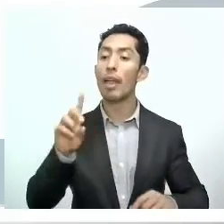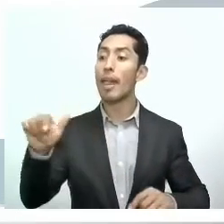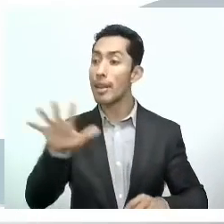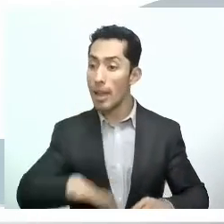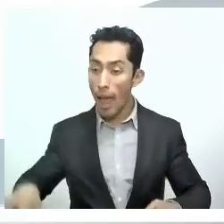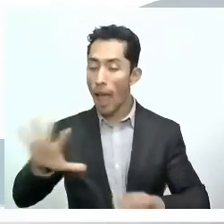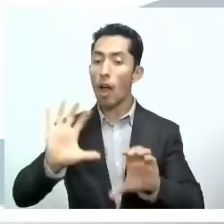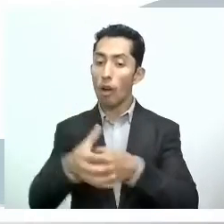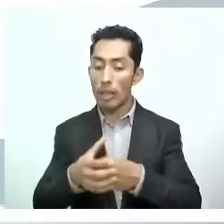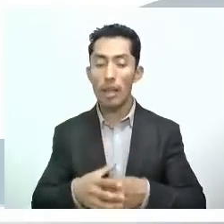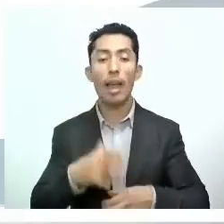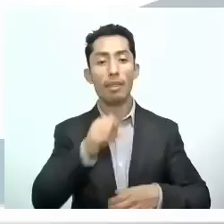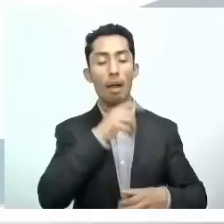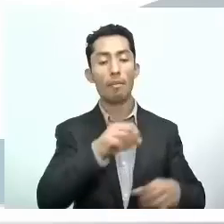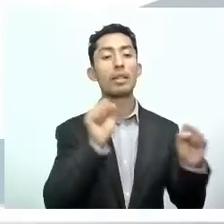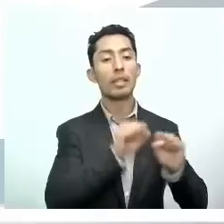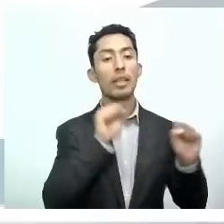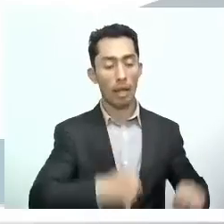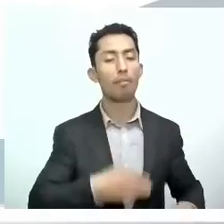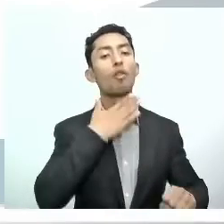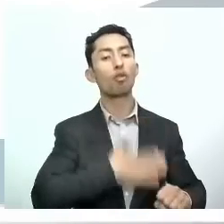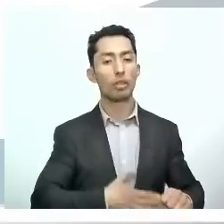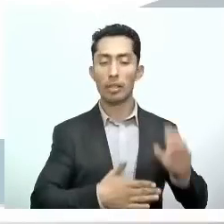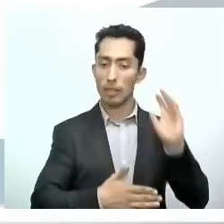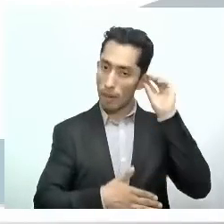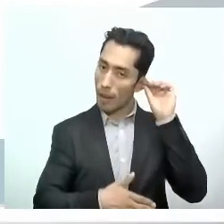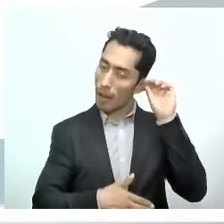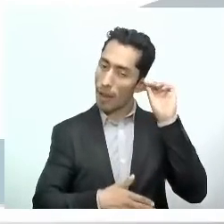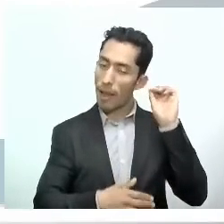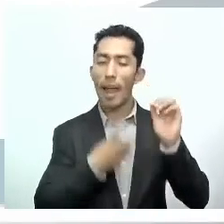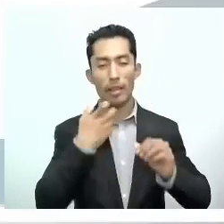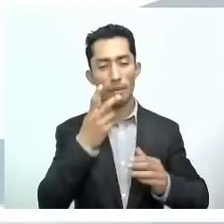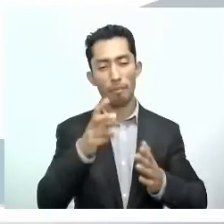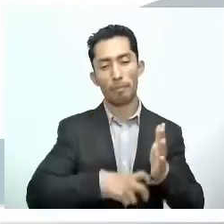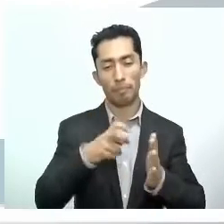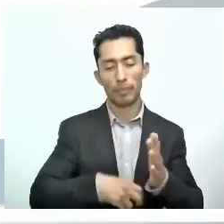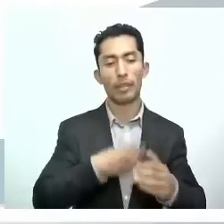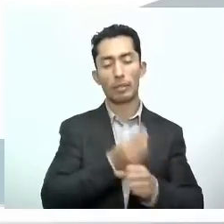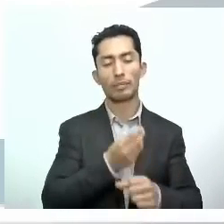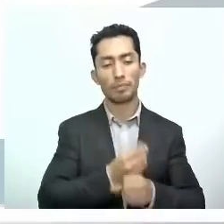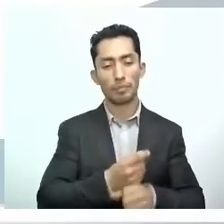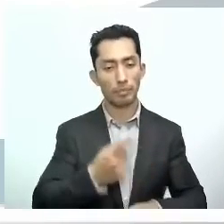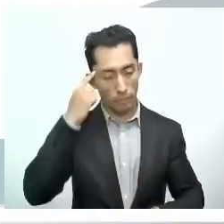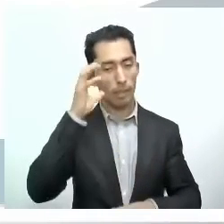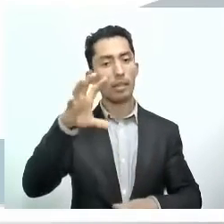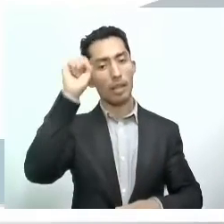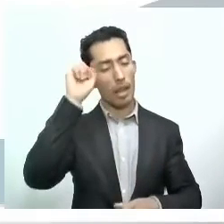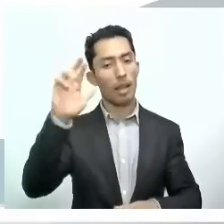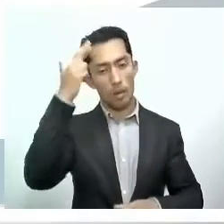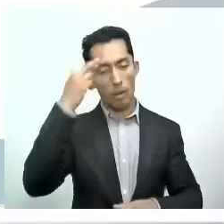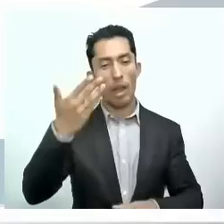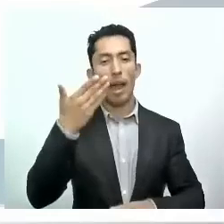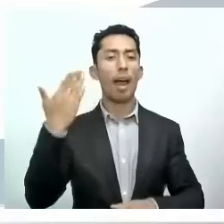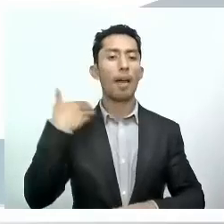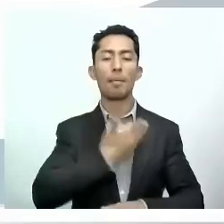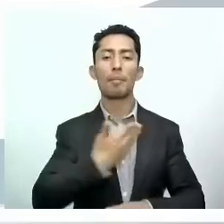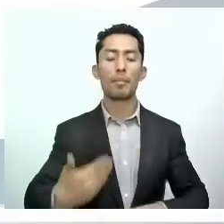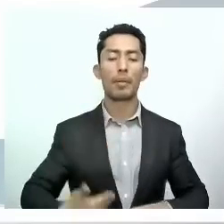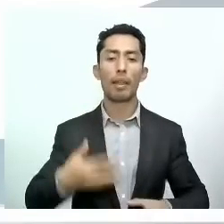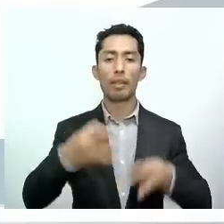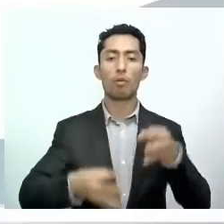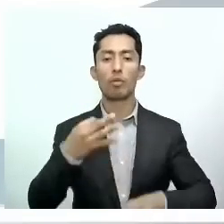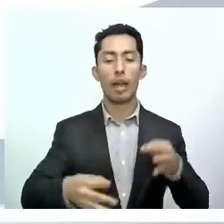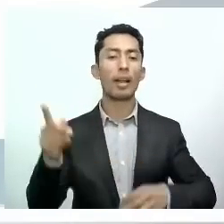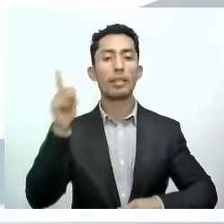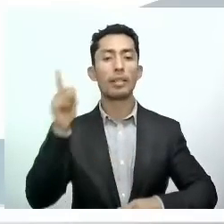y un sistema de justicia. Y ahí se me viene mucho a la mente lo que el antiguo presidente del Tribunal de Zacatecas